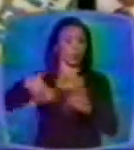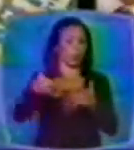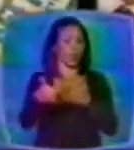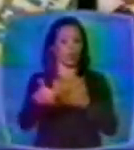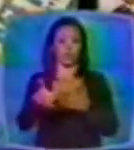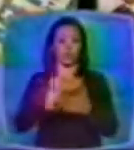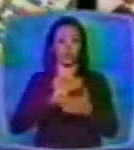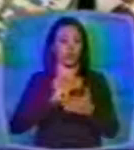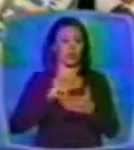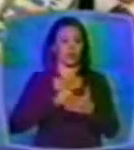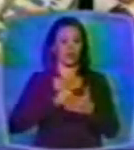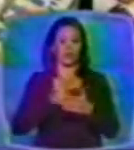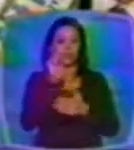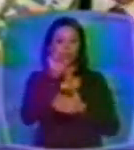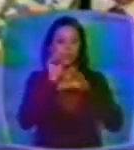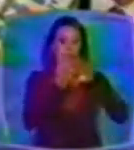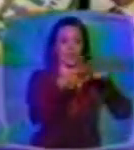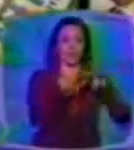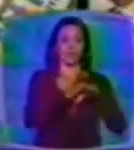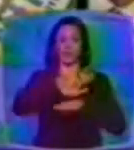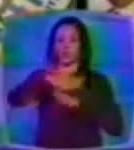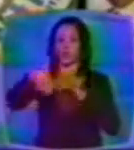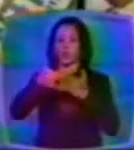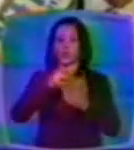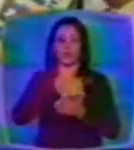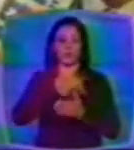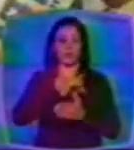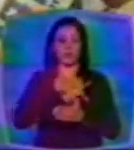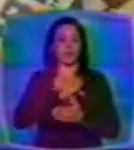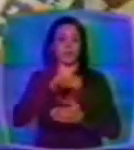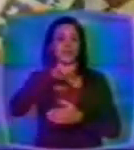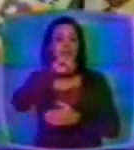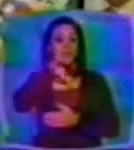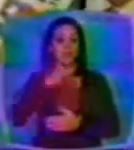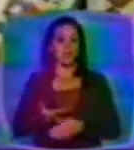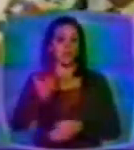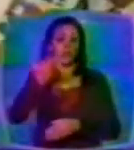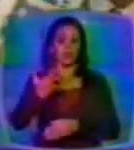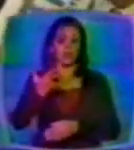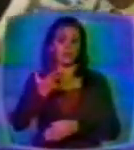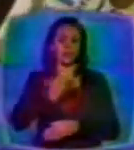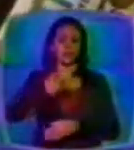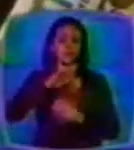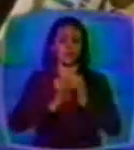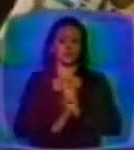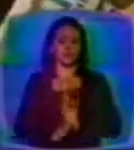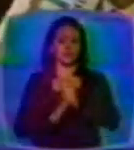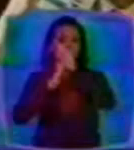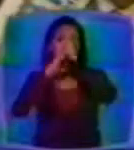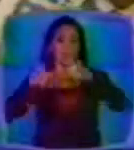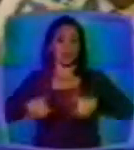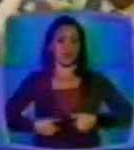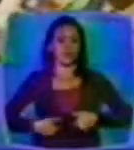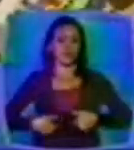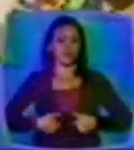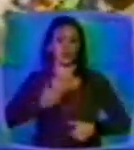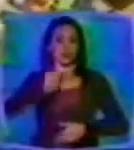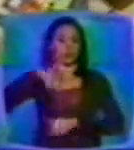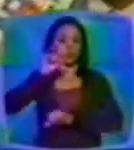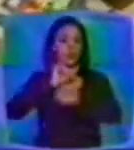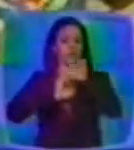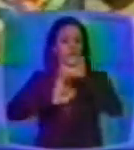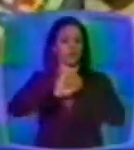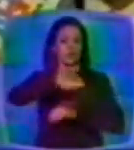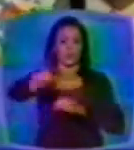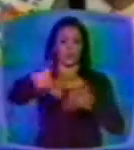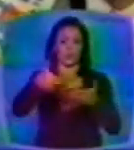todas. No estamos excluyendo a ninguna, pero las universidades tradicionales, históricas, autónomas, que hemos liderado esta lucha, que hemos defendido